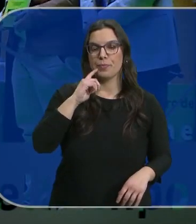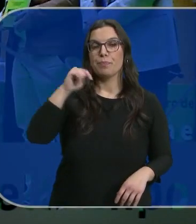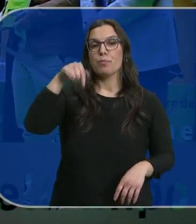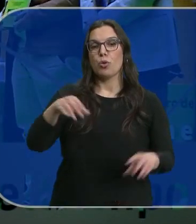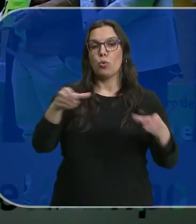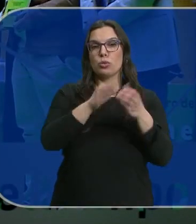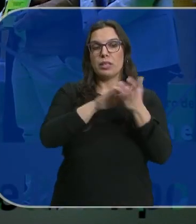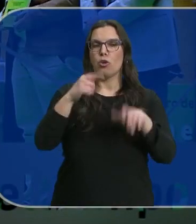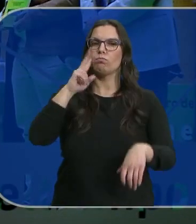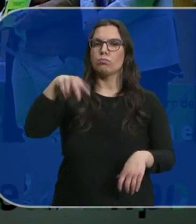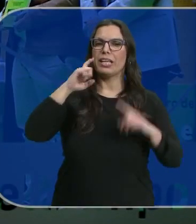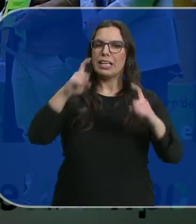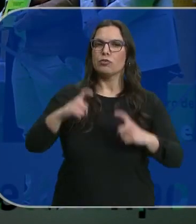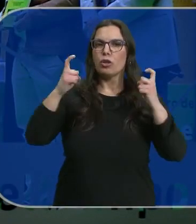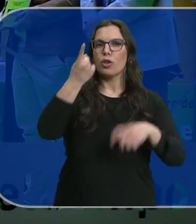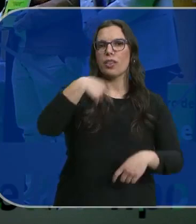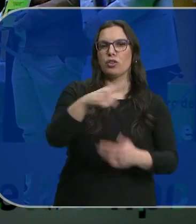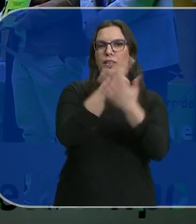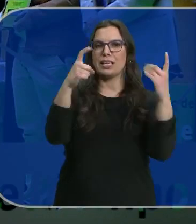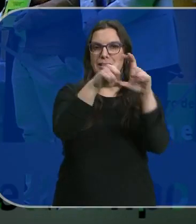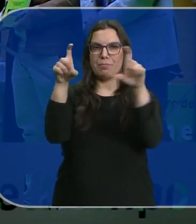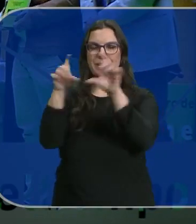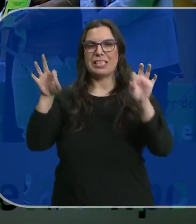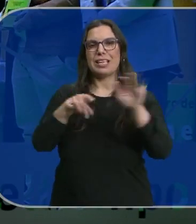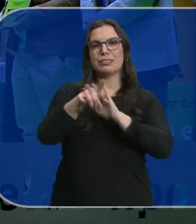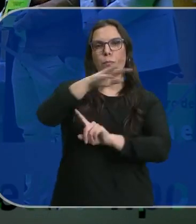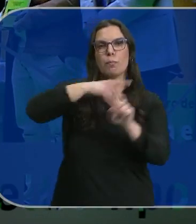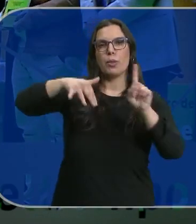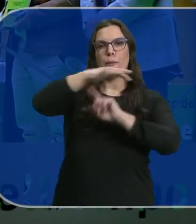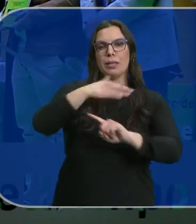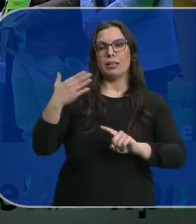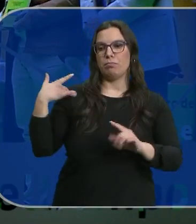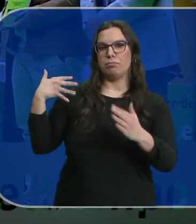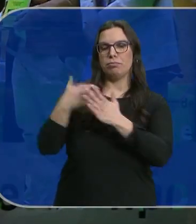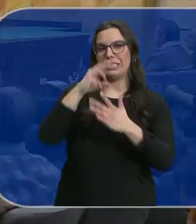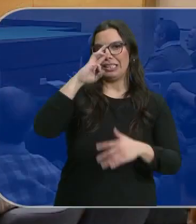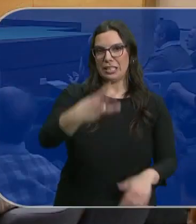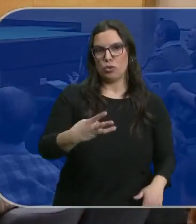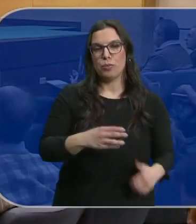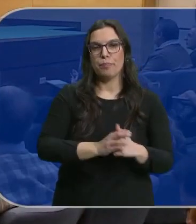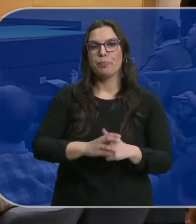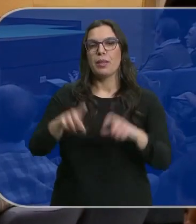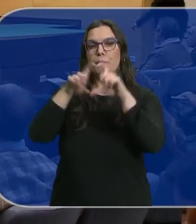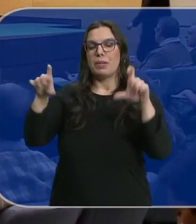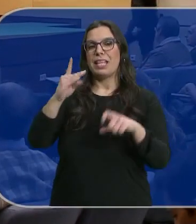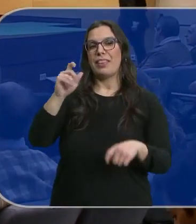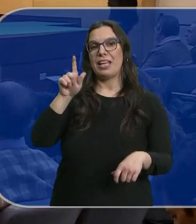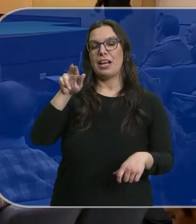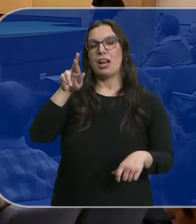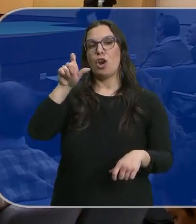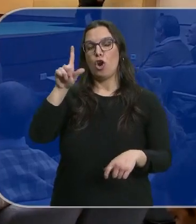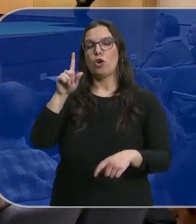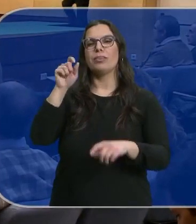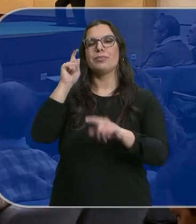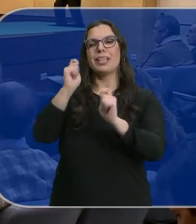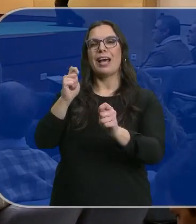Hoy la Junta ha reconocido el esfuerzo de 116 empresas en la gestión ambiental durante los últimos 3 años. La segoviana Dirlock ha recibido la